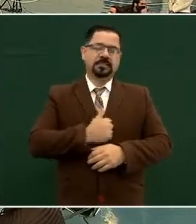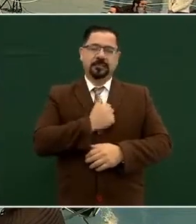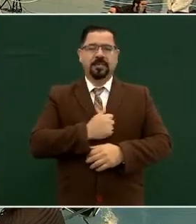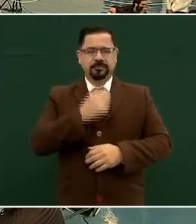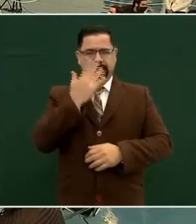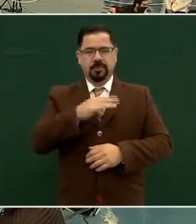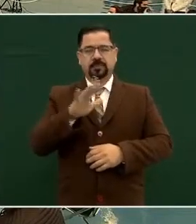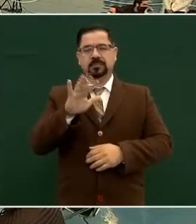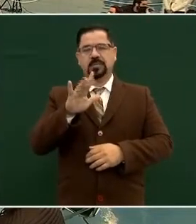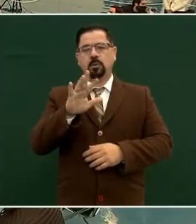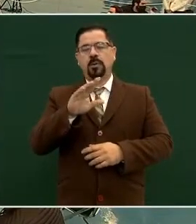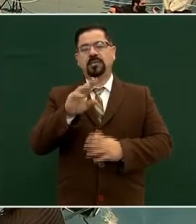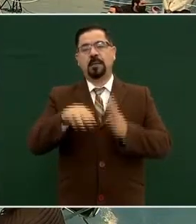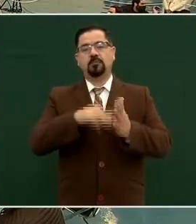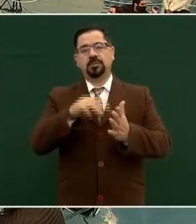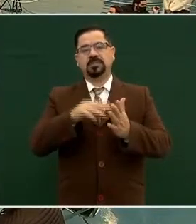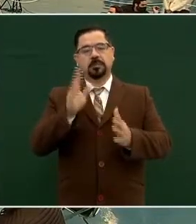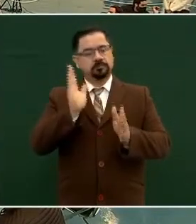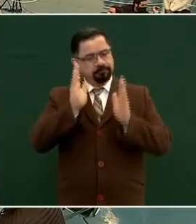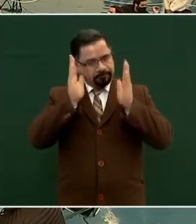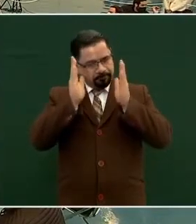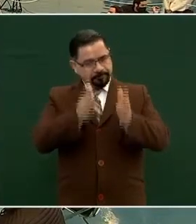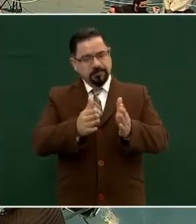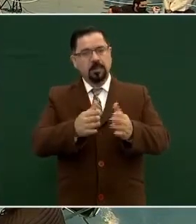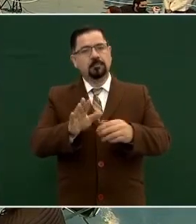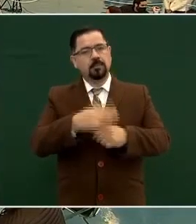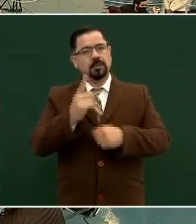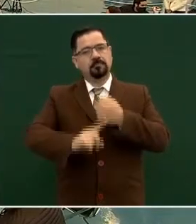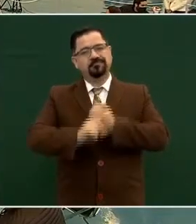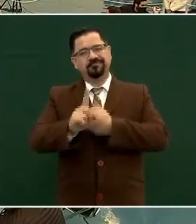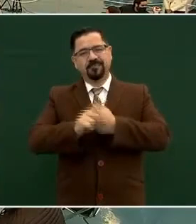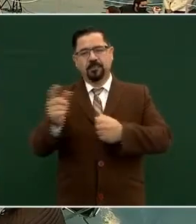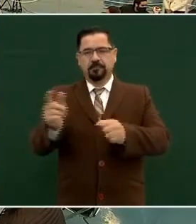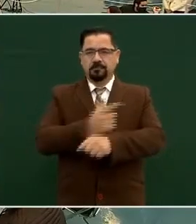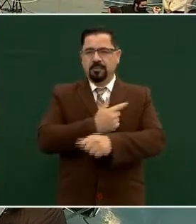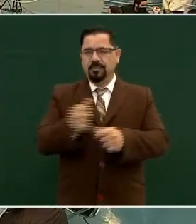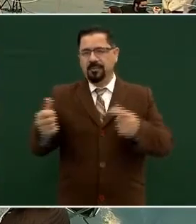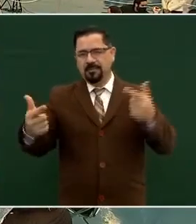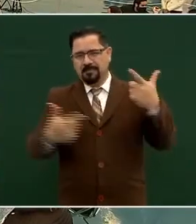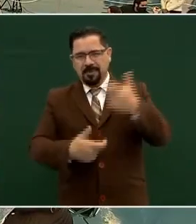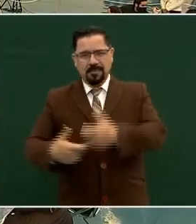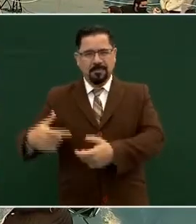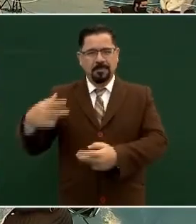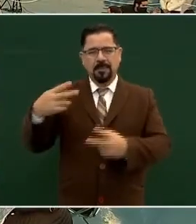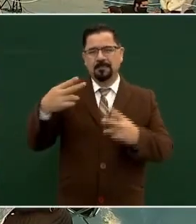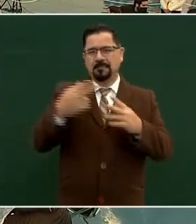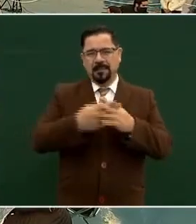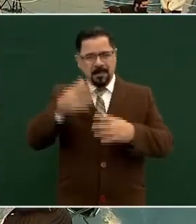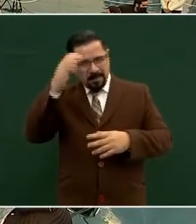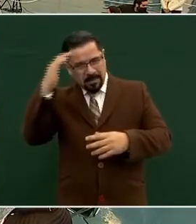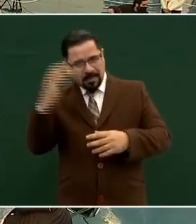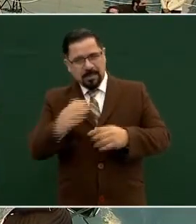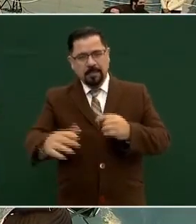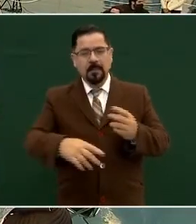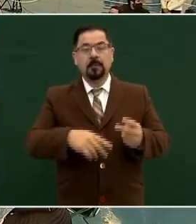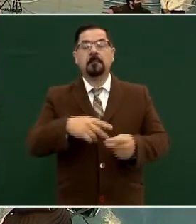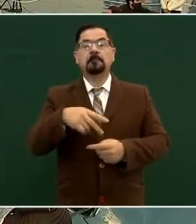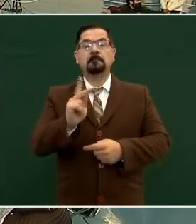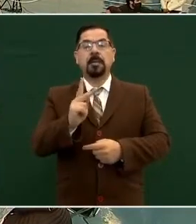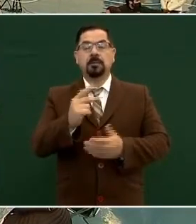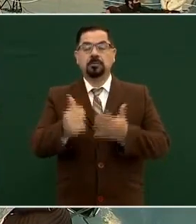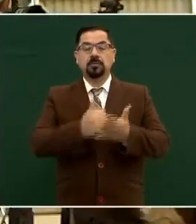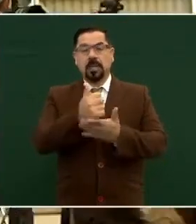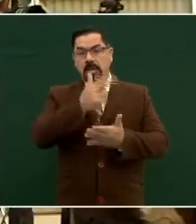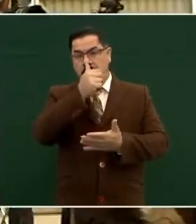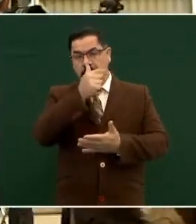50 municipios prioritarios, hemos sido afectados por la ola de violencia que se vive, por la cuestión de la delincuencia. En Hermosillo, señor presidente,